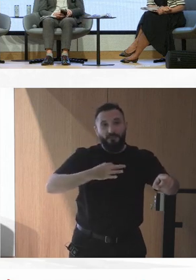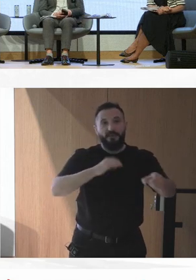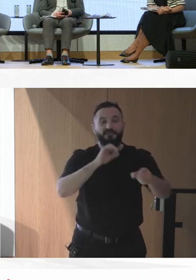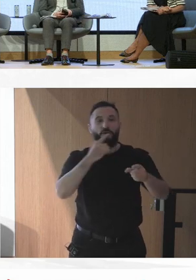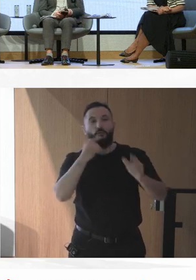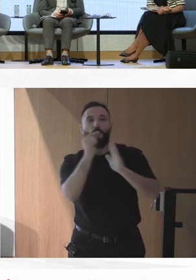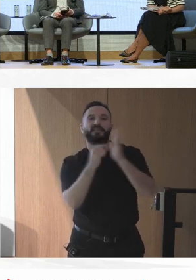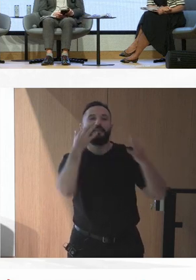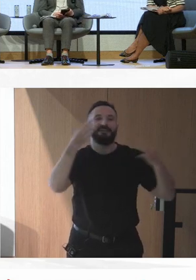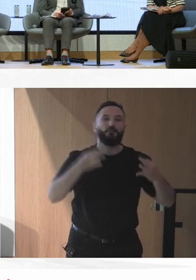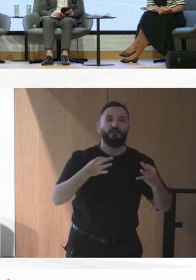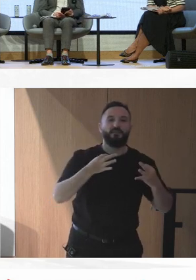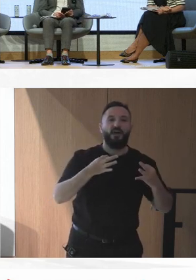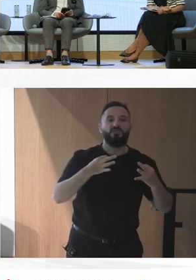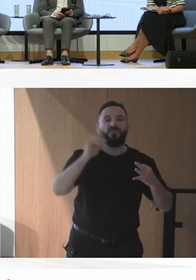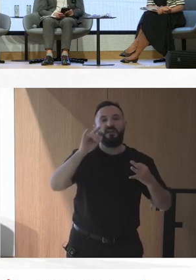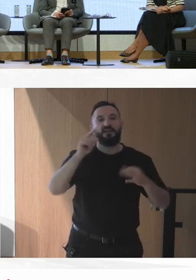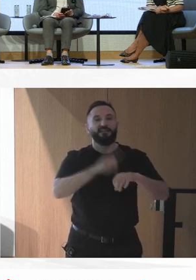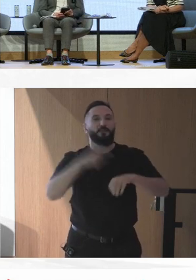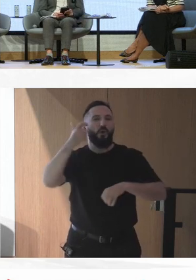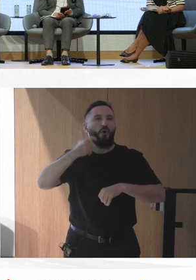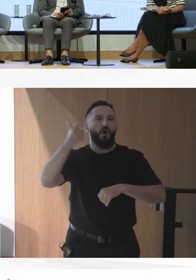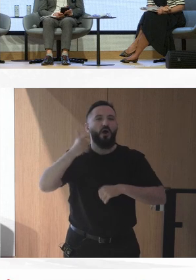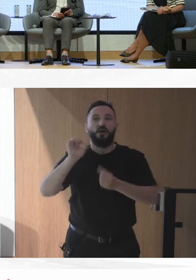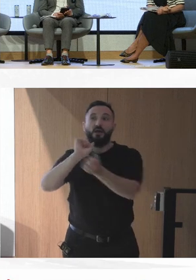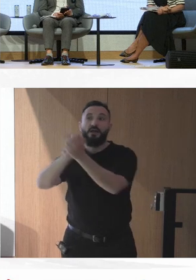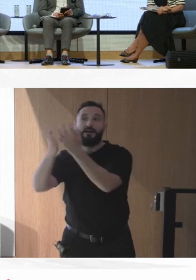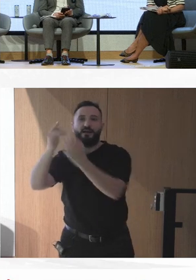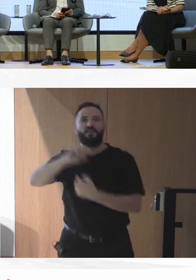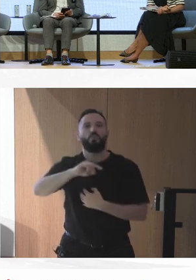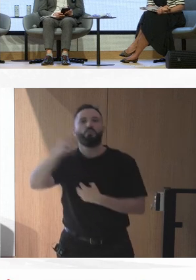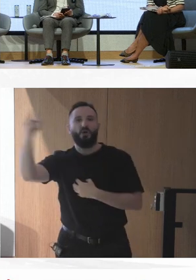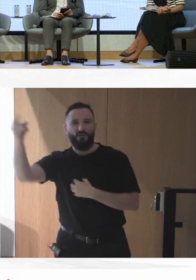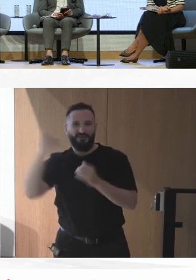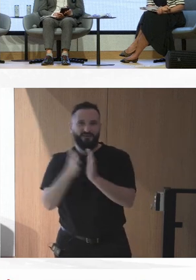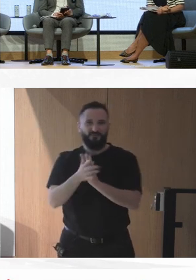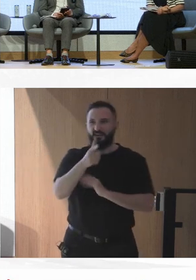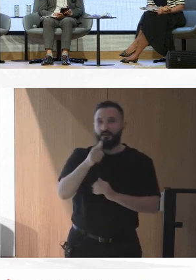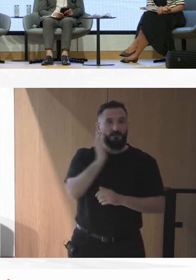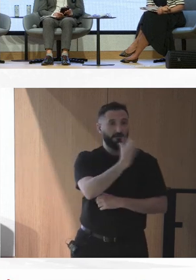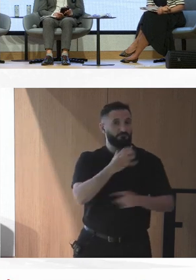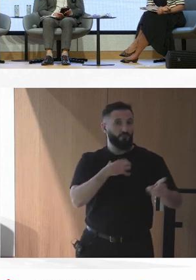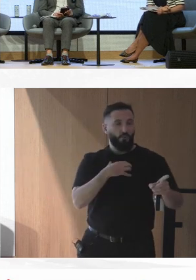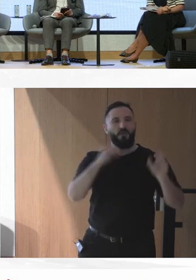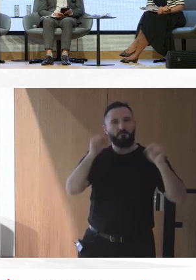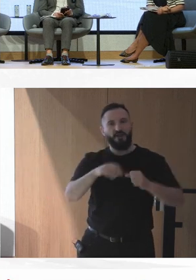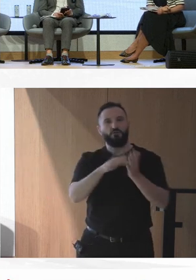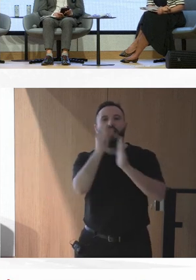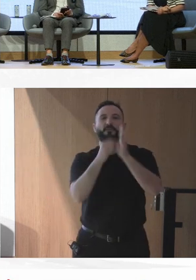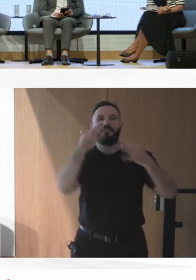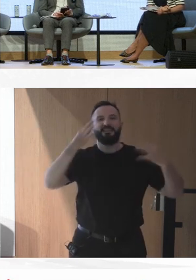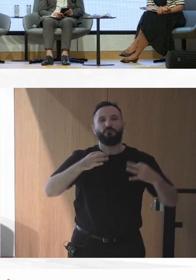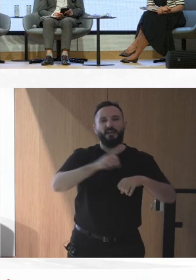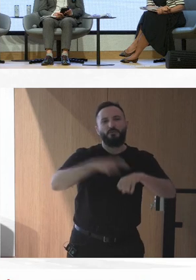hubiera recibido si fuera imputable. Esto también es un límite claro que sé que no existe en otros países, ¿no? Además, las medidas de seguridad